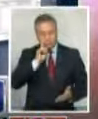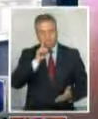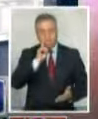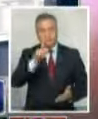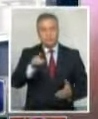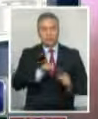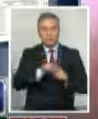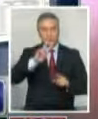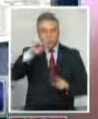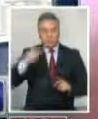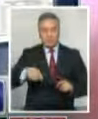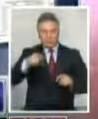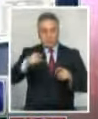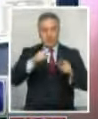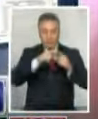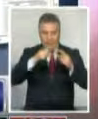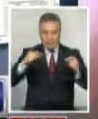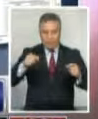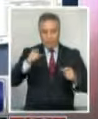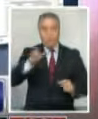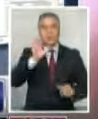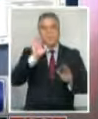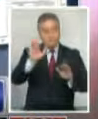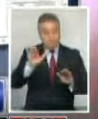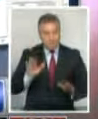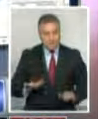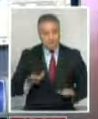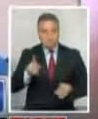a su dominio sobre el triángulo, al mismo tiempo